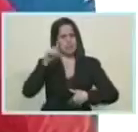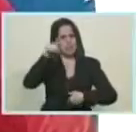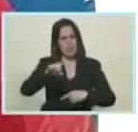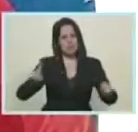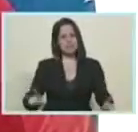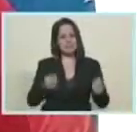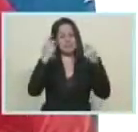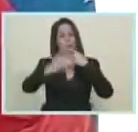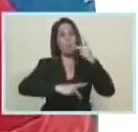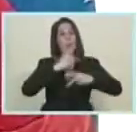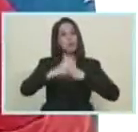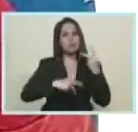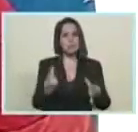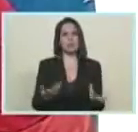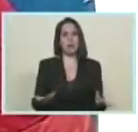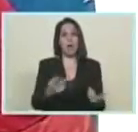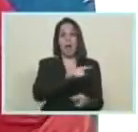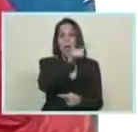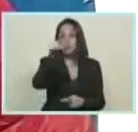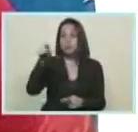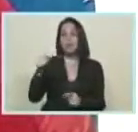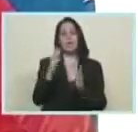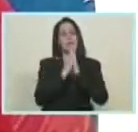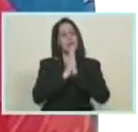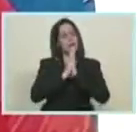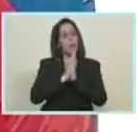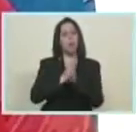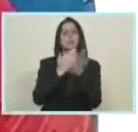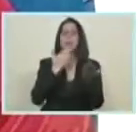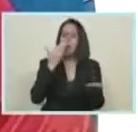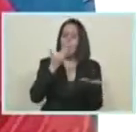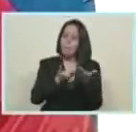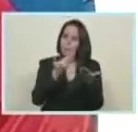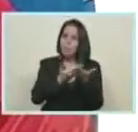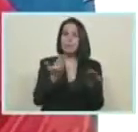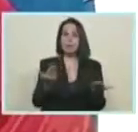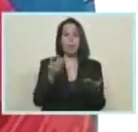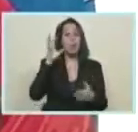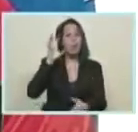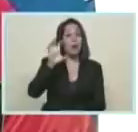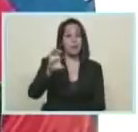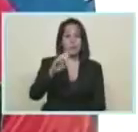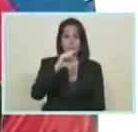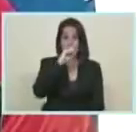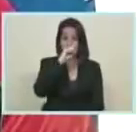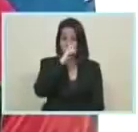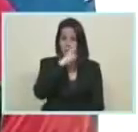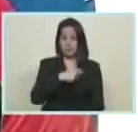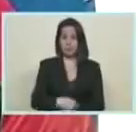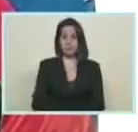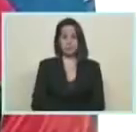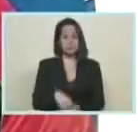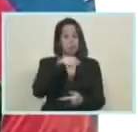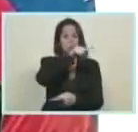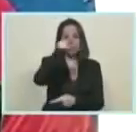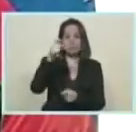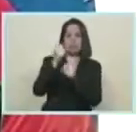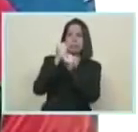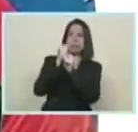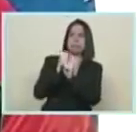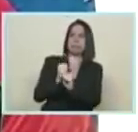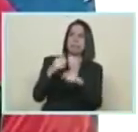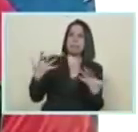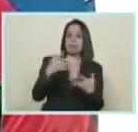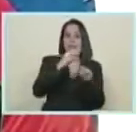recuperación productiva, compañero. Se los pido. Se los pido por un país que espera por ustedes y